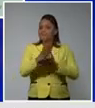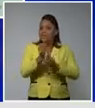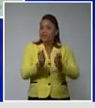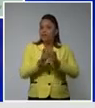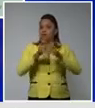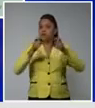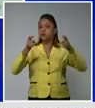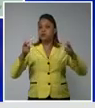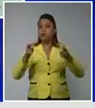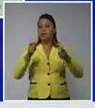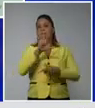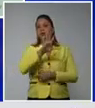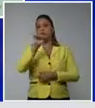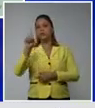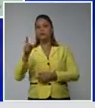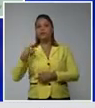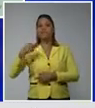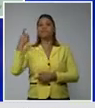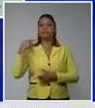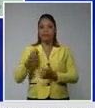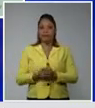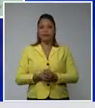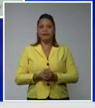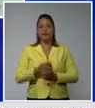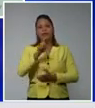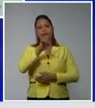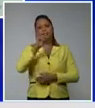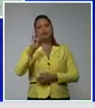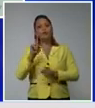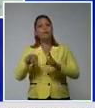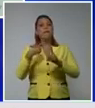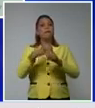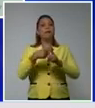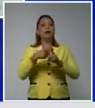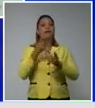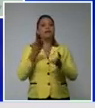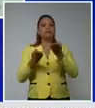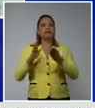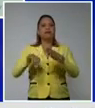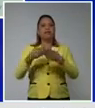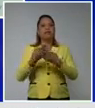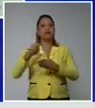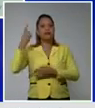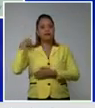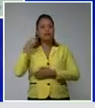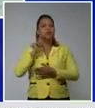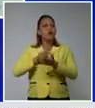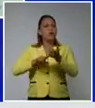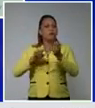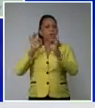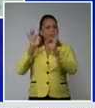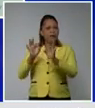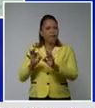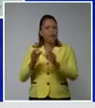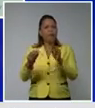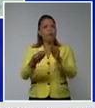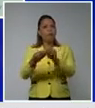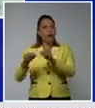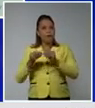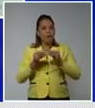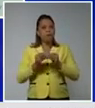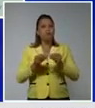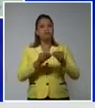casos, 51 ayer, 19 más que el día anterior. Esta es una provincia que tuvo una transmisión muy